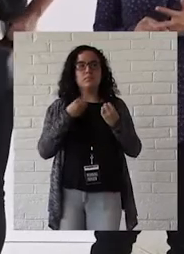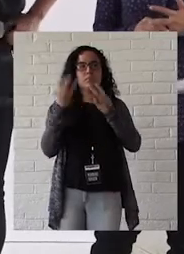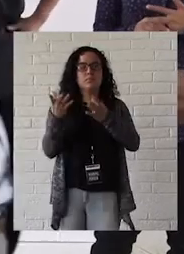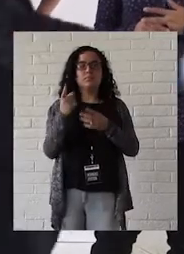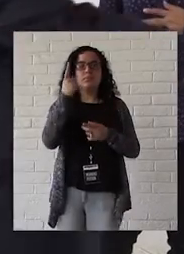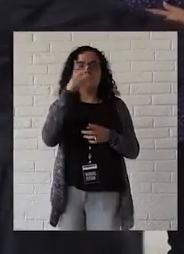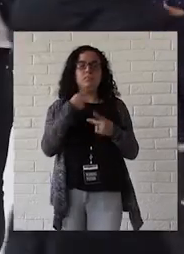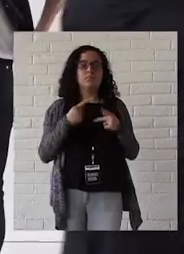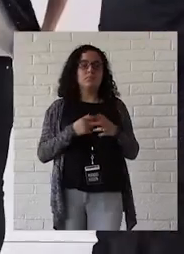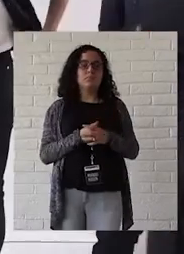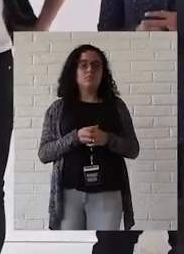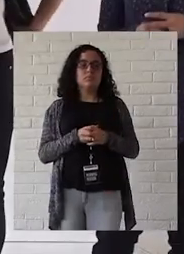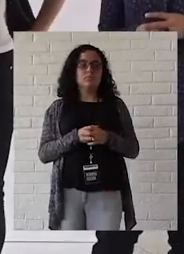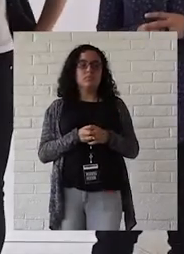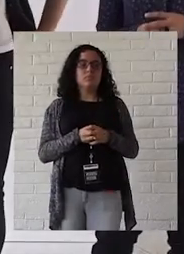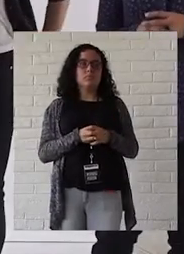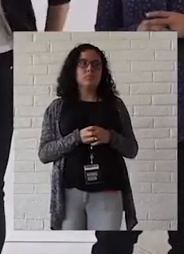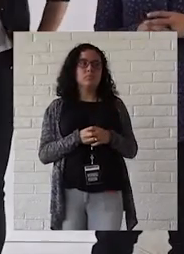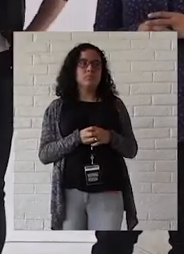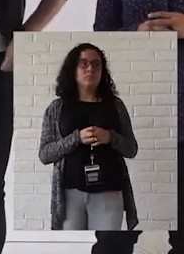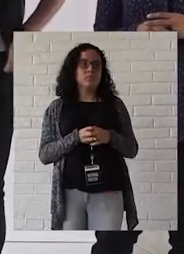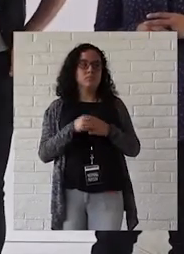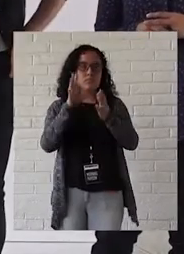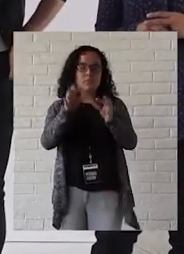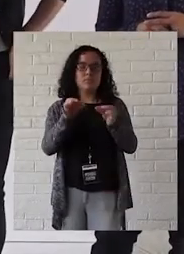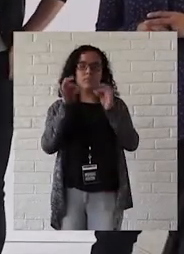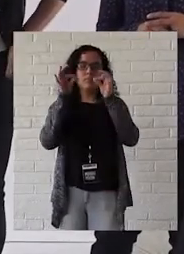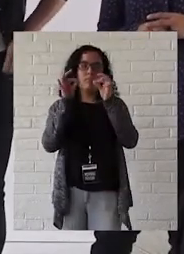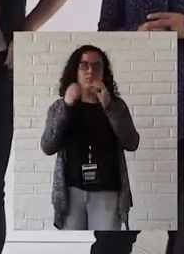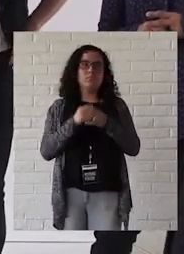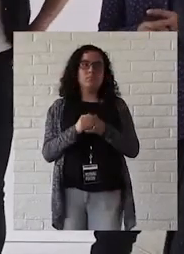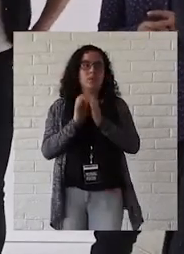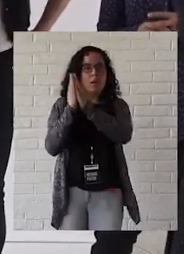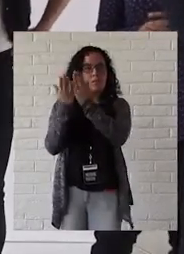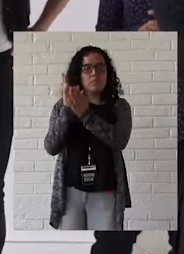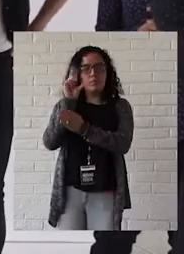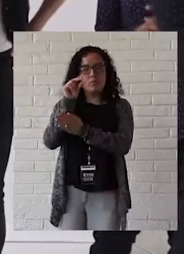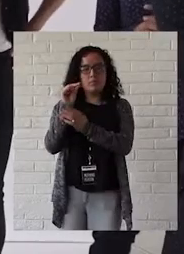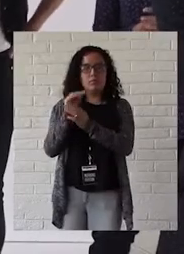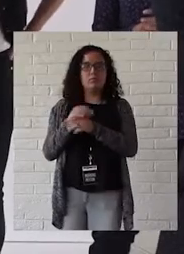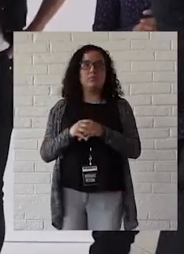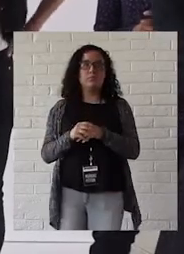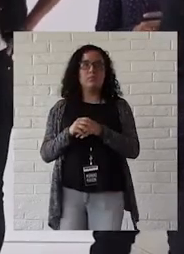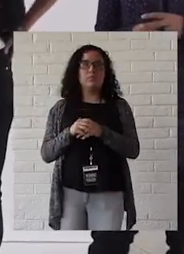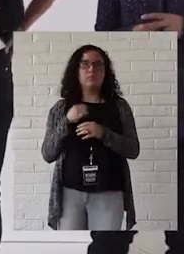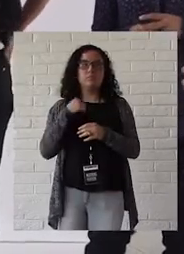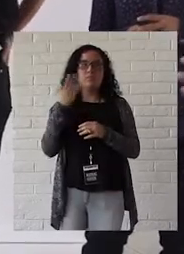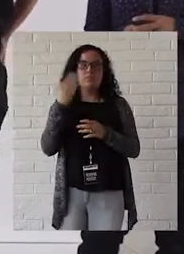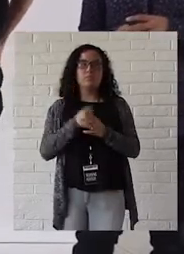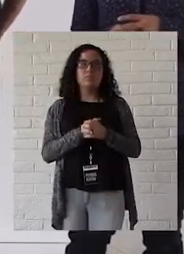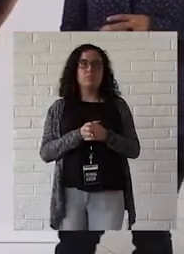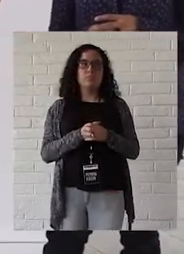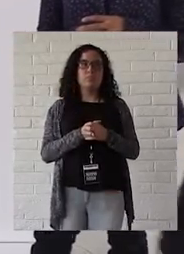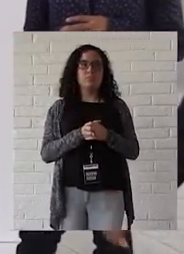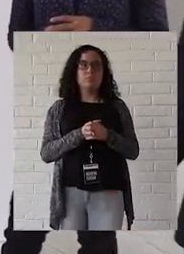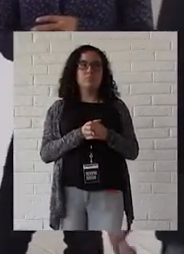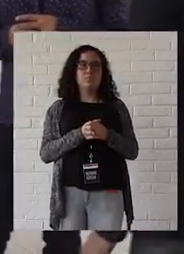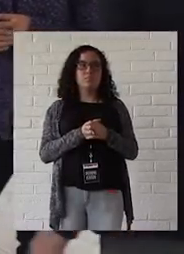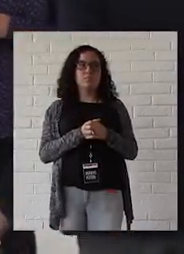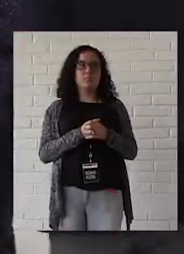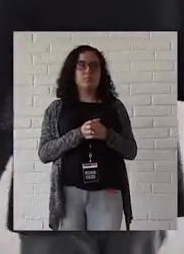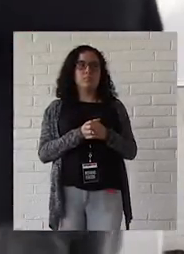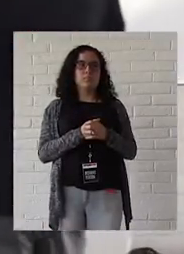ti. Pues ahora este papel, por favor no lo abras hasta que yo te pida, ¿ok?